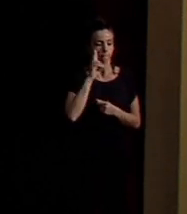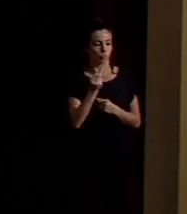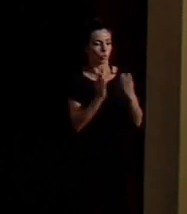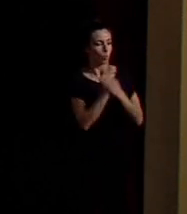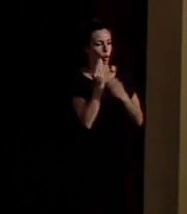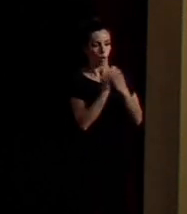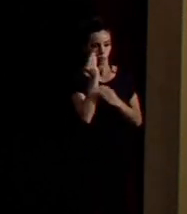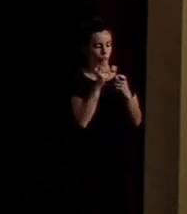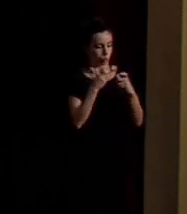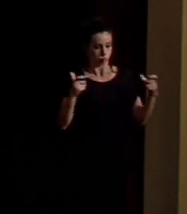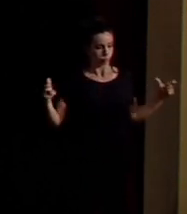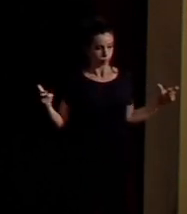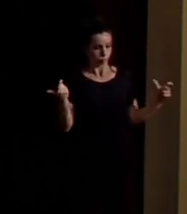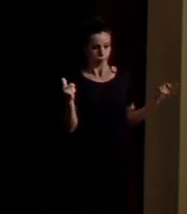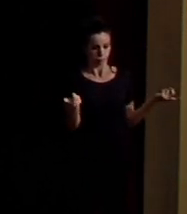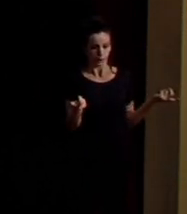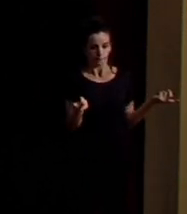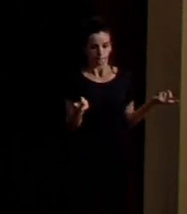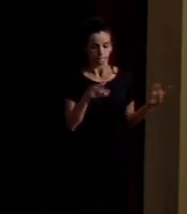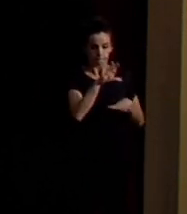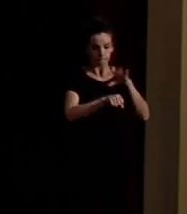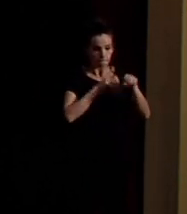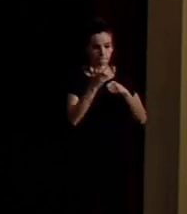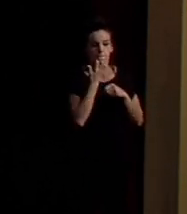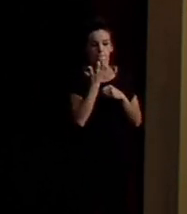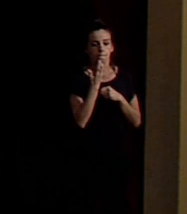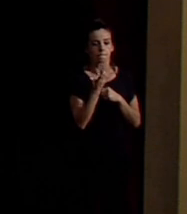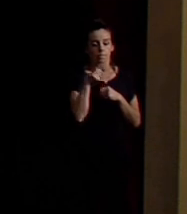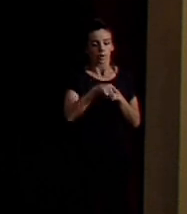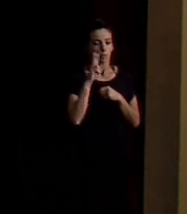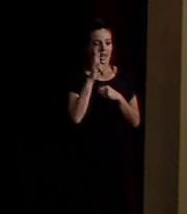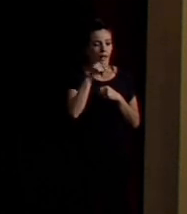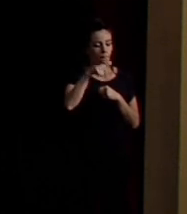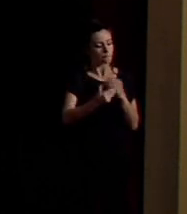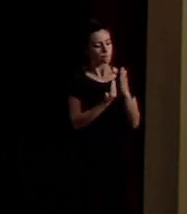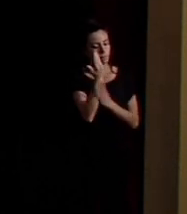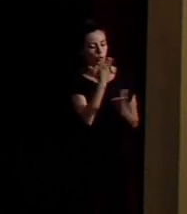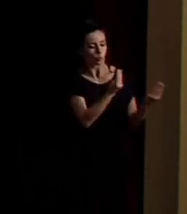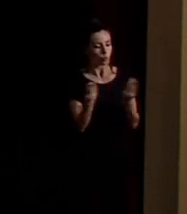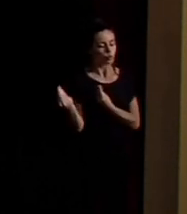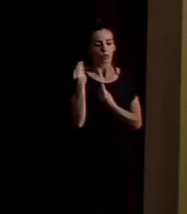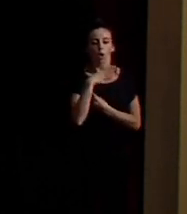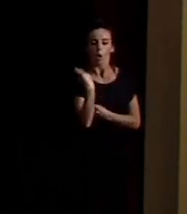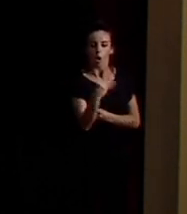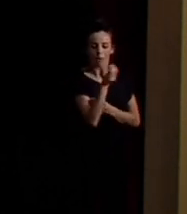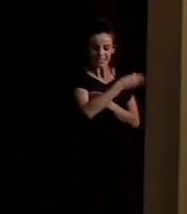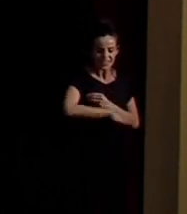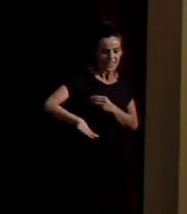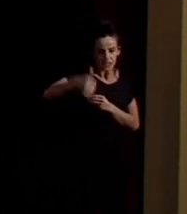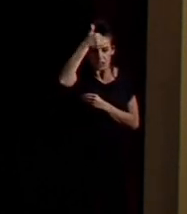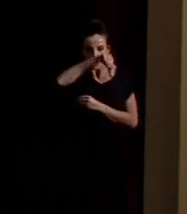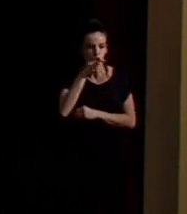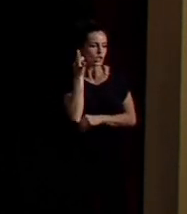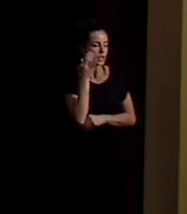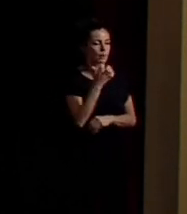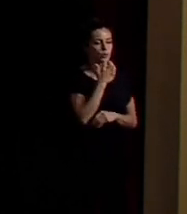masivos que consumen, como antes veíamos en las ponencias de esta mañana, pues muchísimos chicos jóvenes, incluso niños, niñas, como